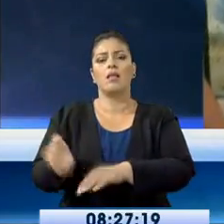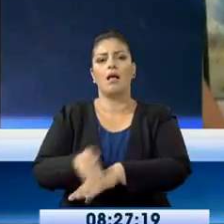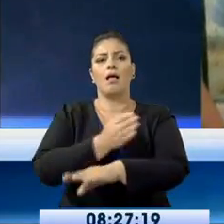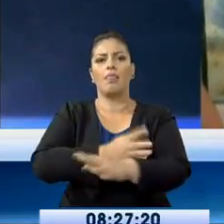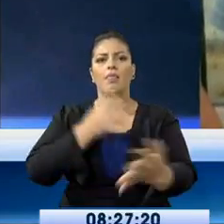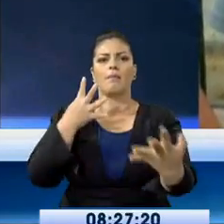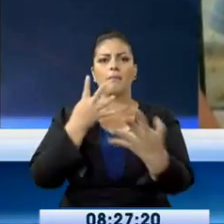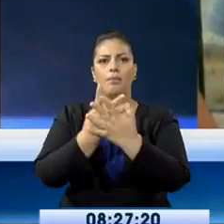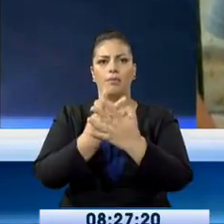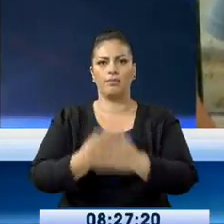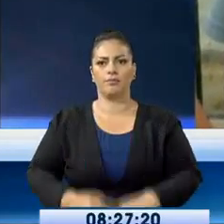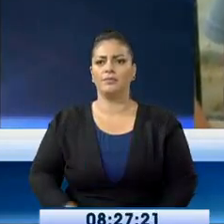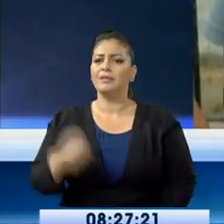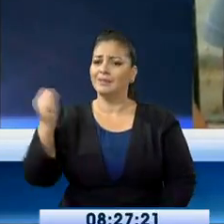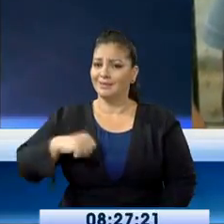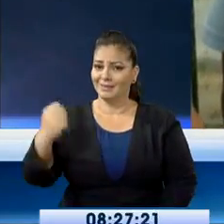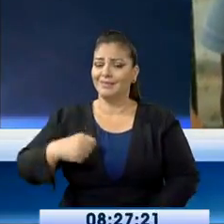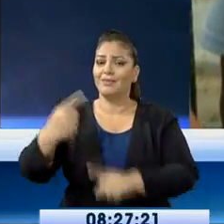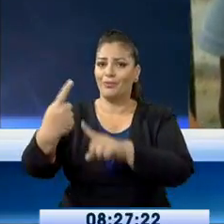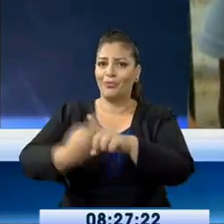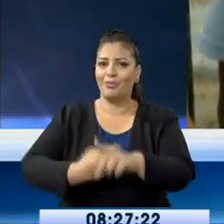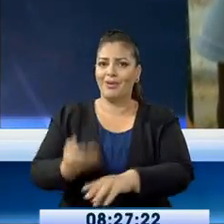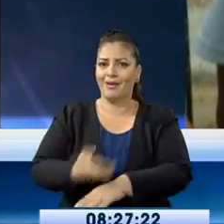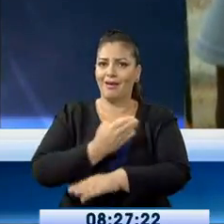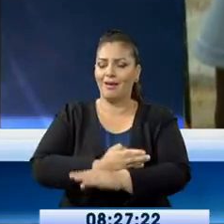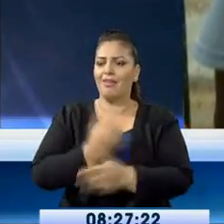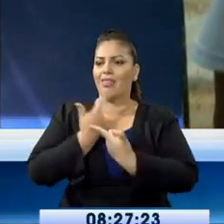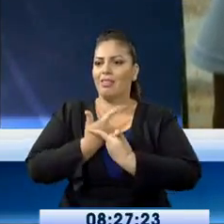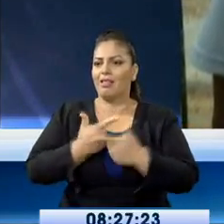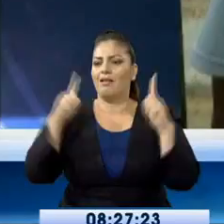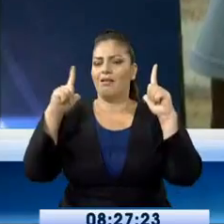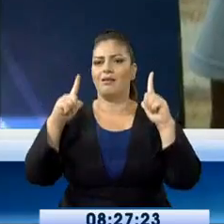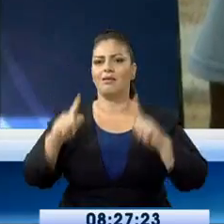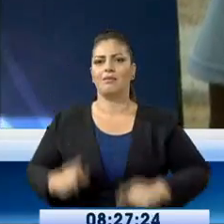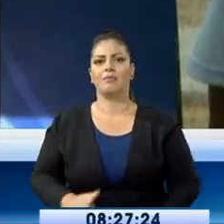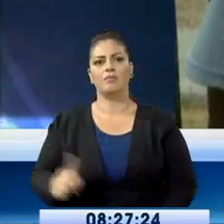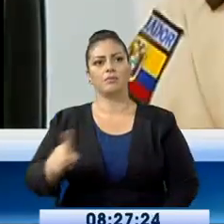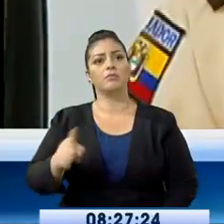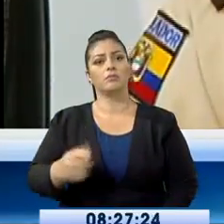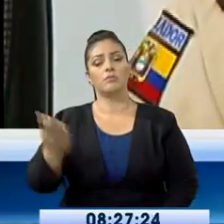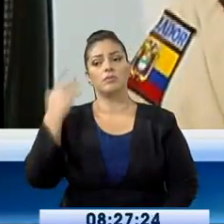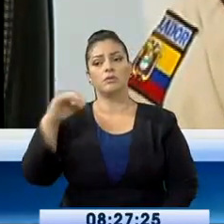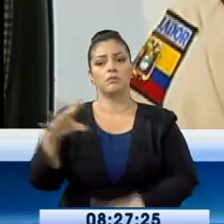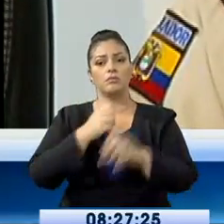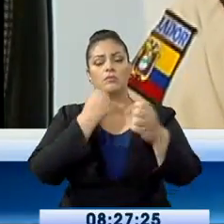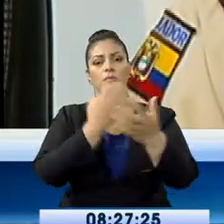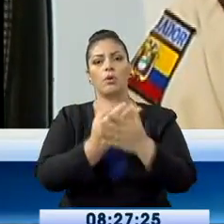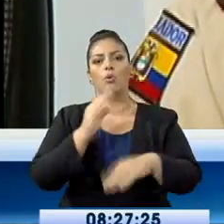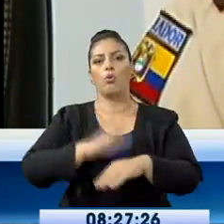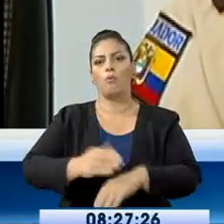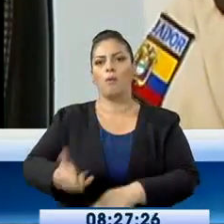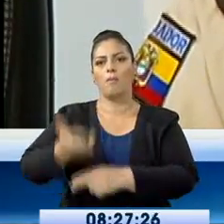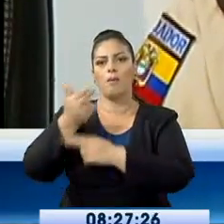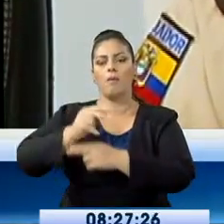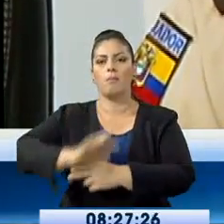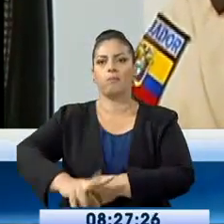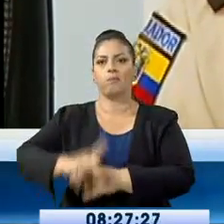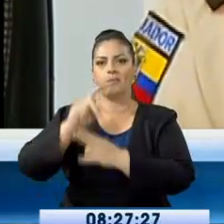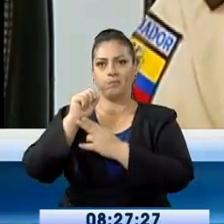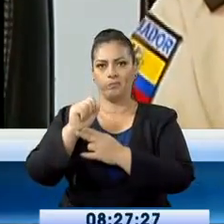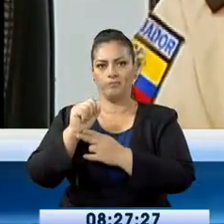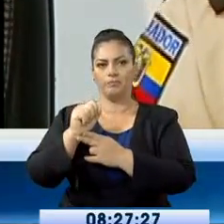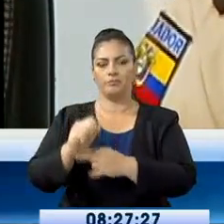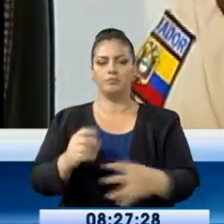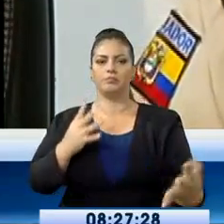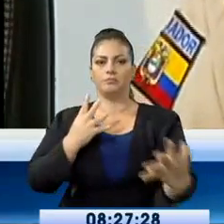penales. Salió hace un mes de la penitenciaría, estaba detenido por tenencia ilegal de armas de fuego, pero también tiene otra detención por robo.